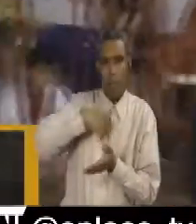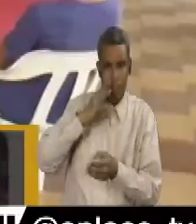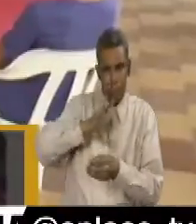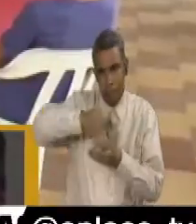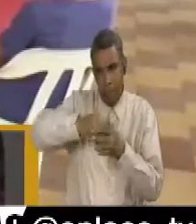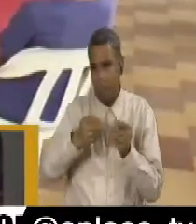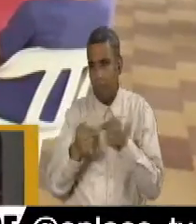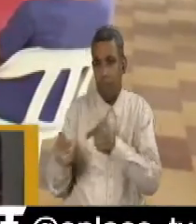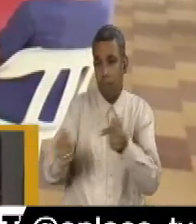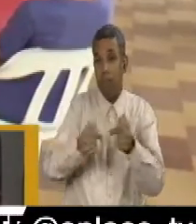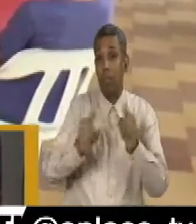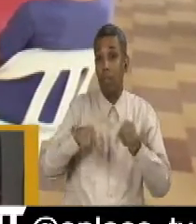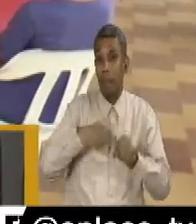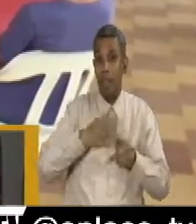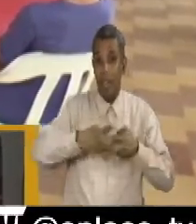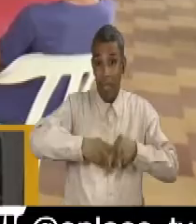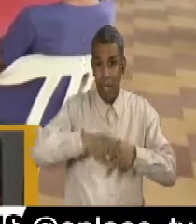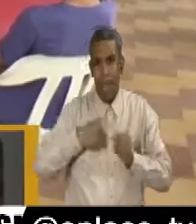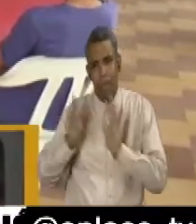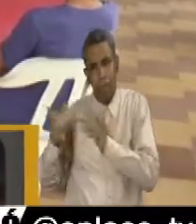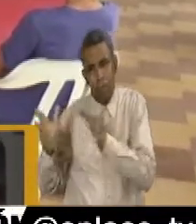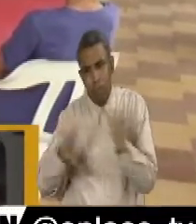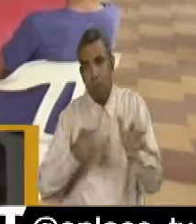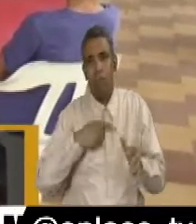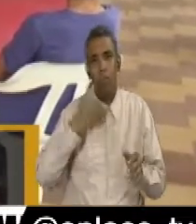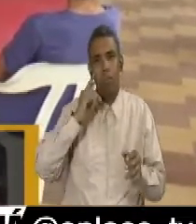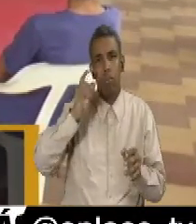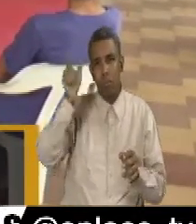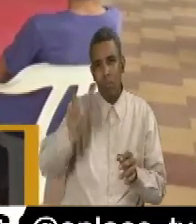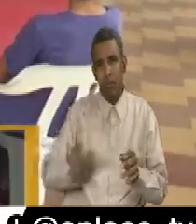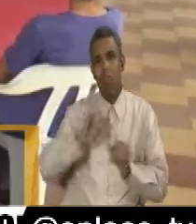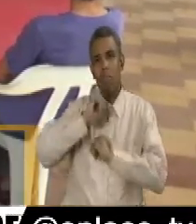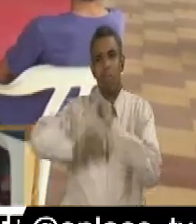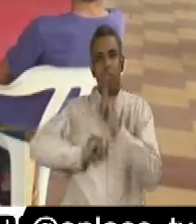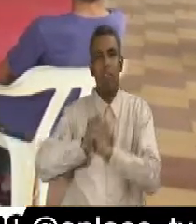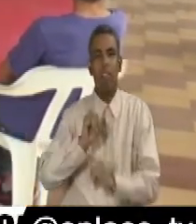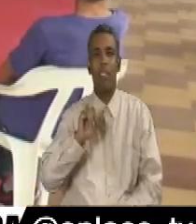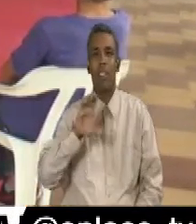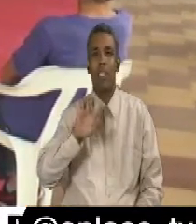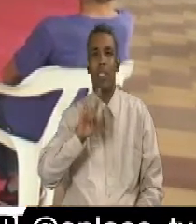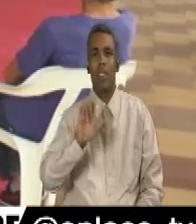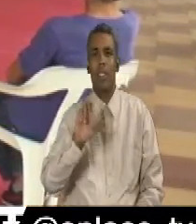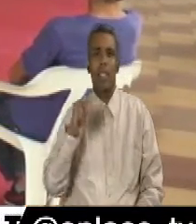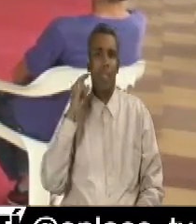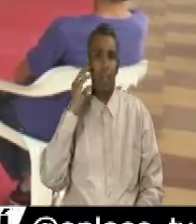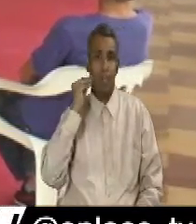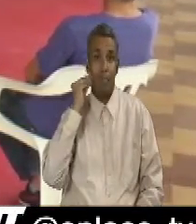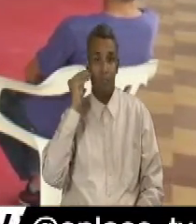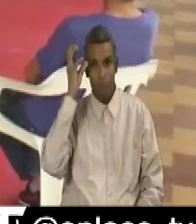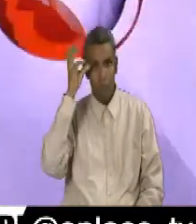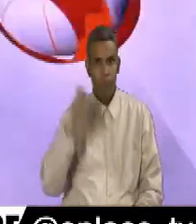actualización de arbitraje dictado por el árbitro internacional César Mauricio Quiñones.